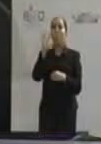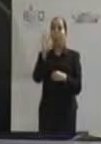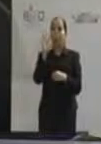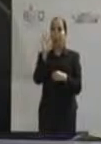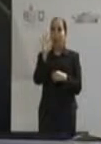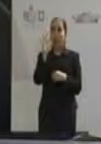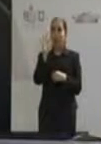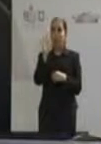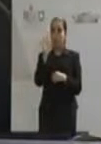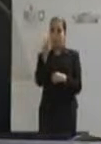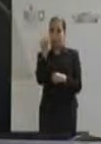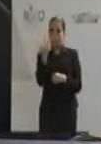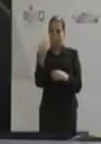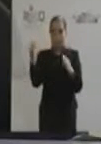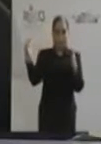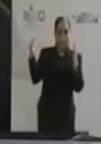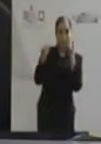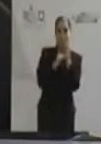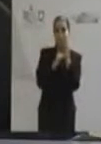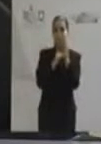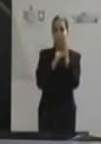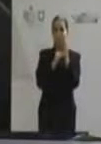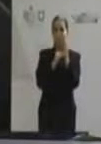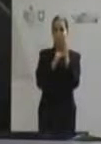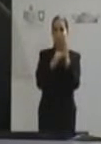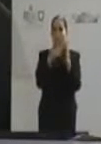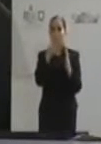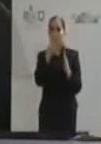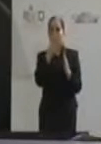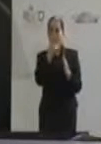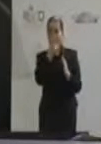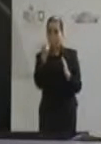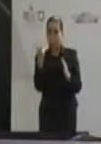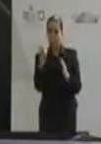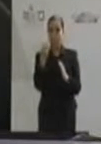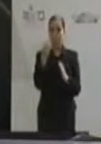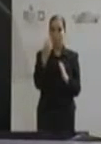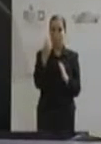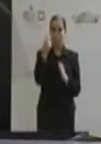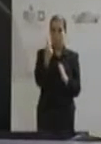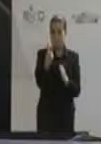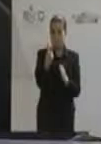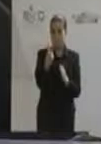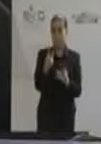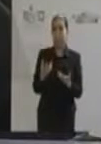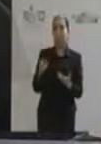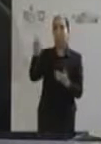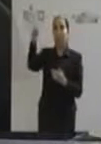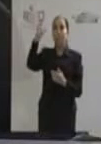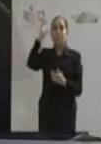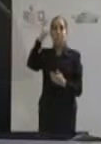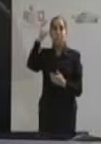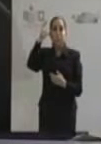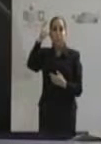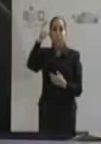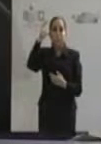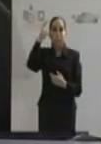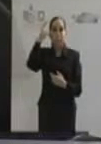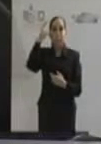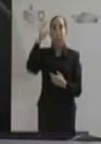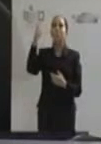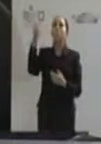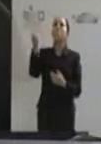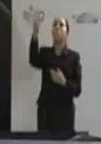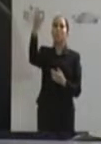43,452 pesos. Las chinas que se entregaron fueron valuadas en 9,600